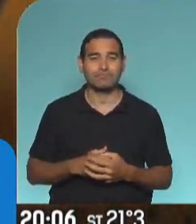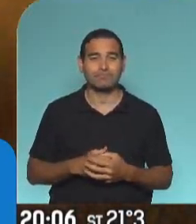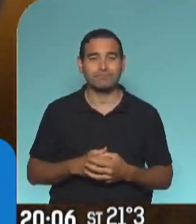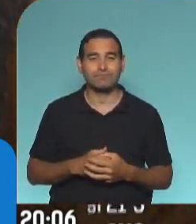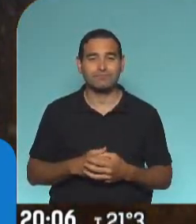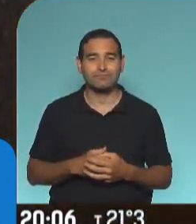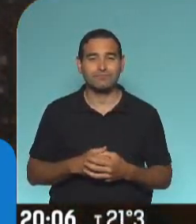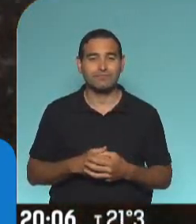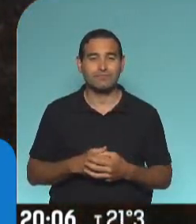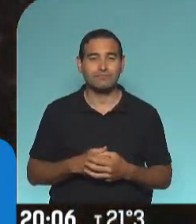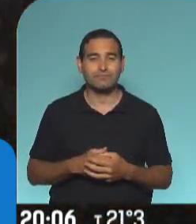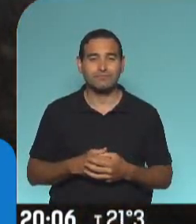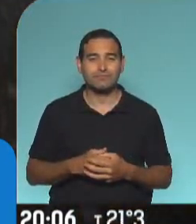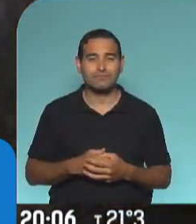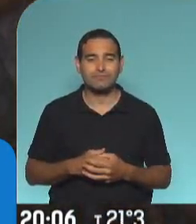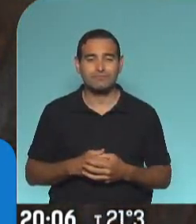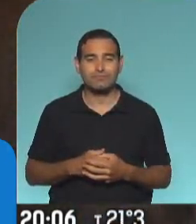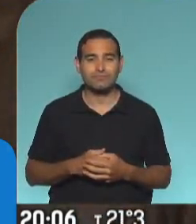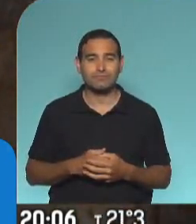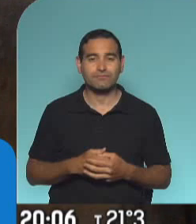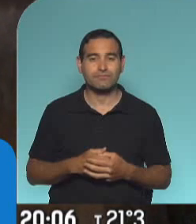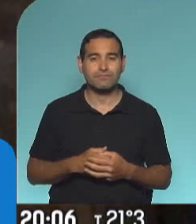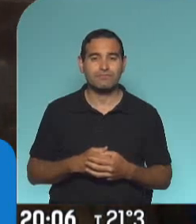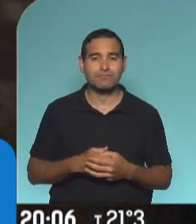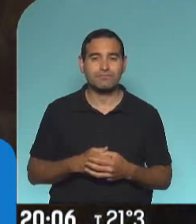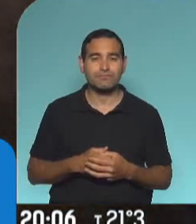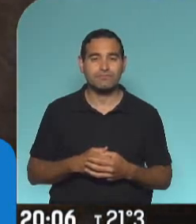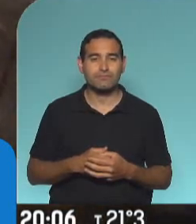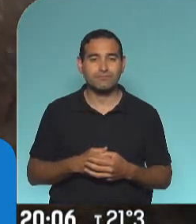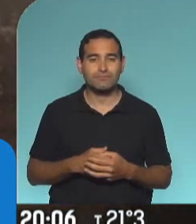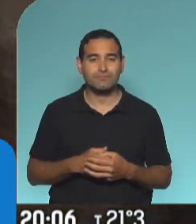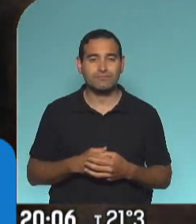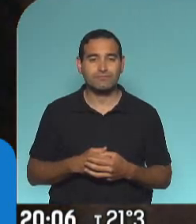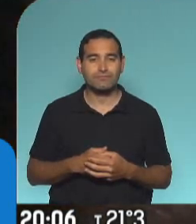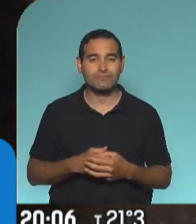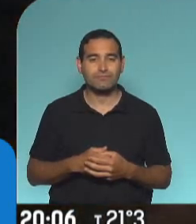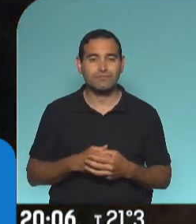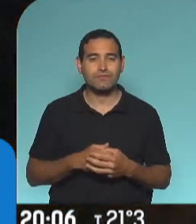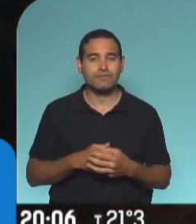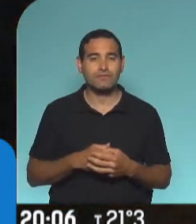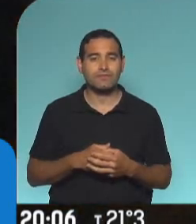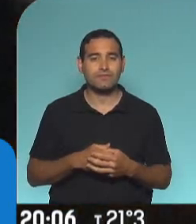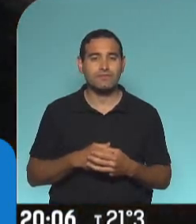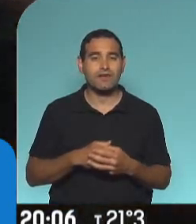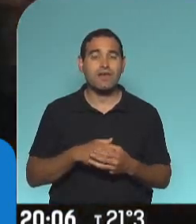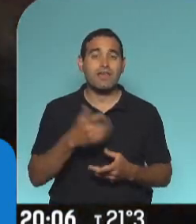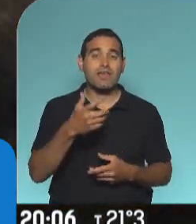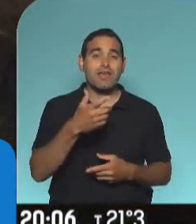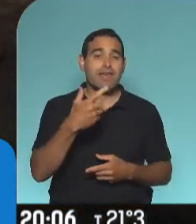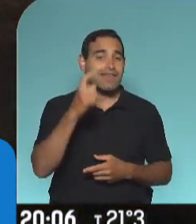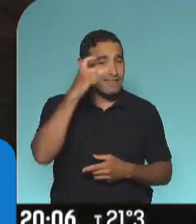porque fue el que inventó a Pinocho. Dijo, bueno, hacía jugar Gepetto a 10